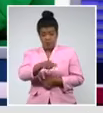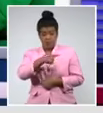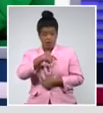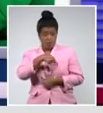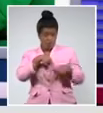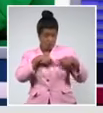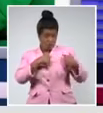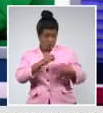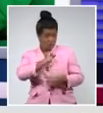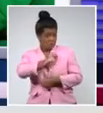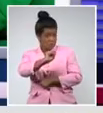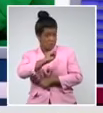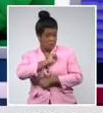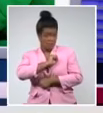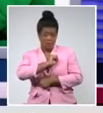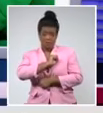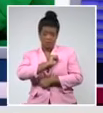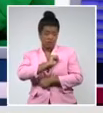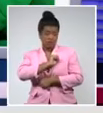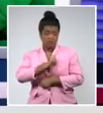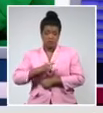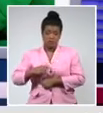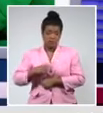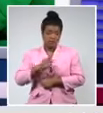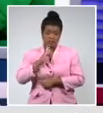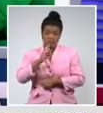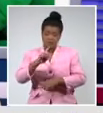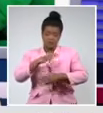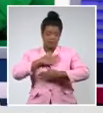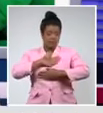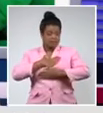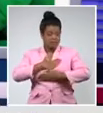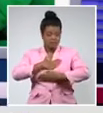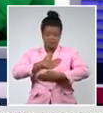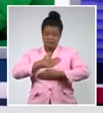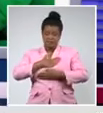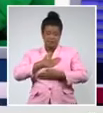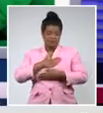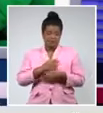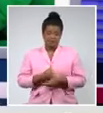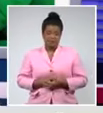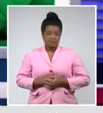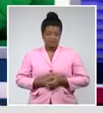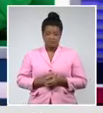cardíaca en asistolia, de la cual tampoco fue posible su